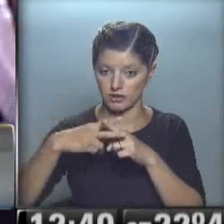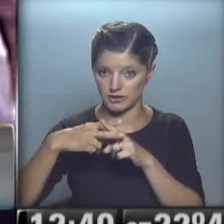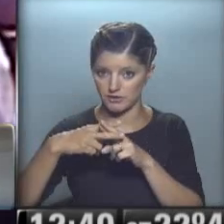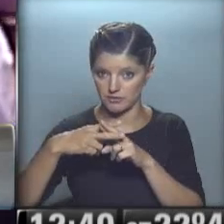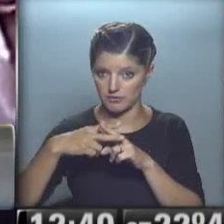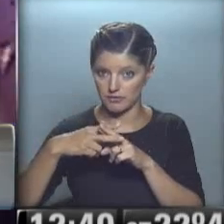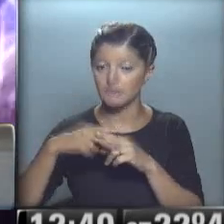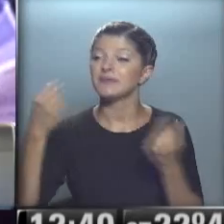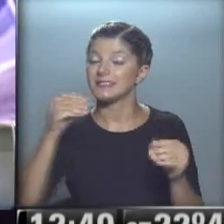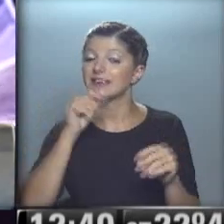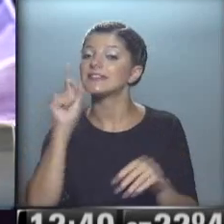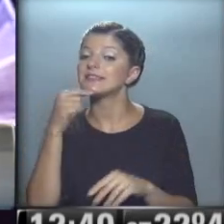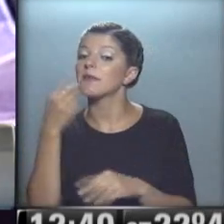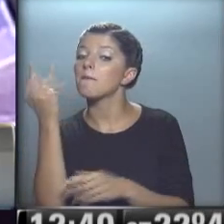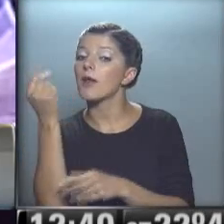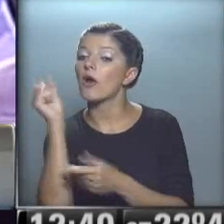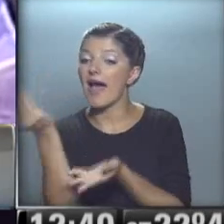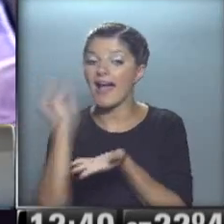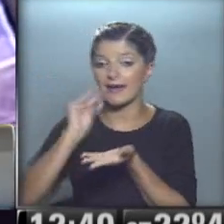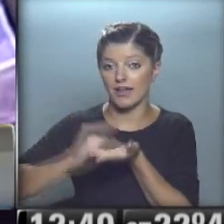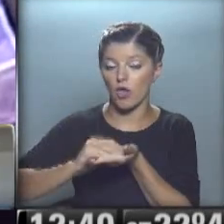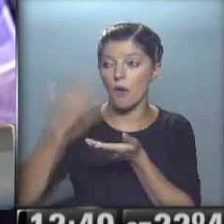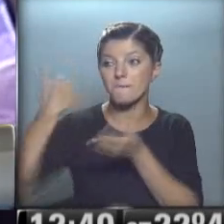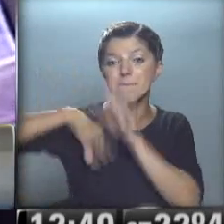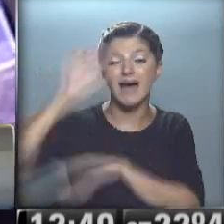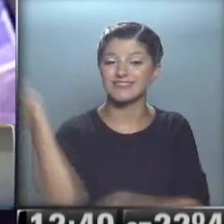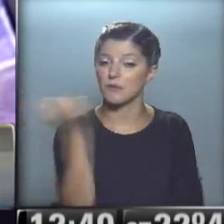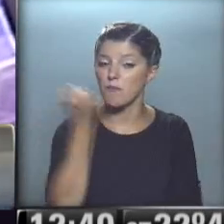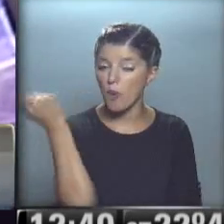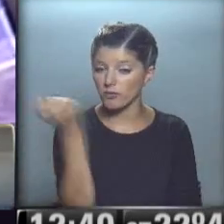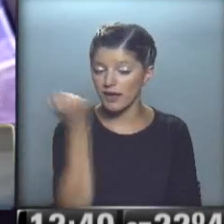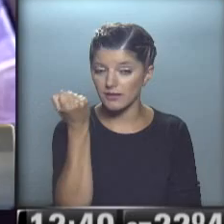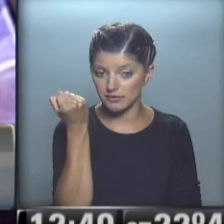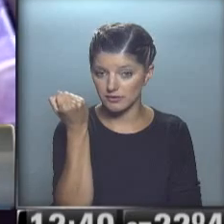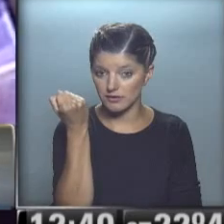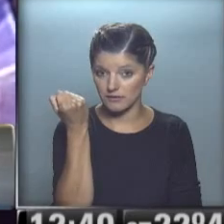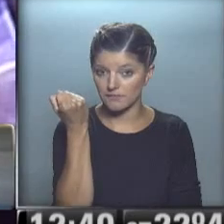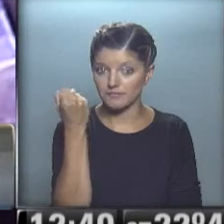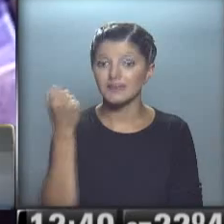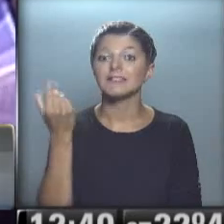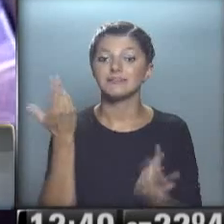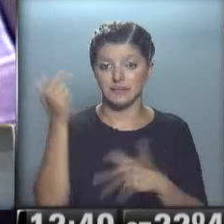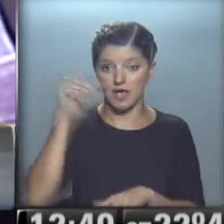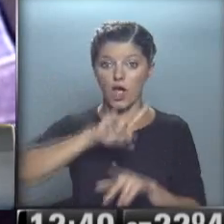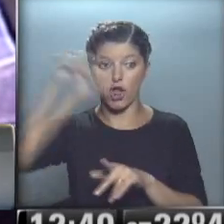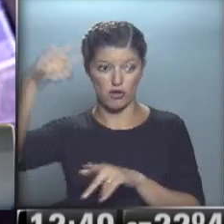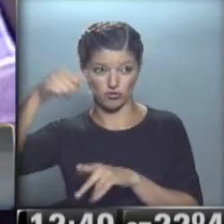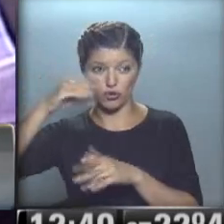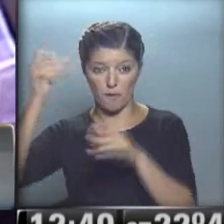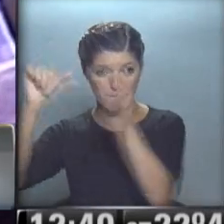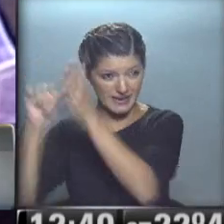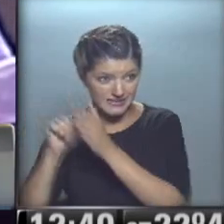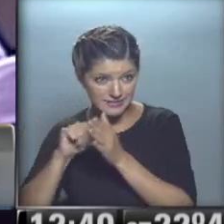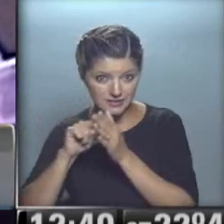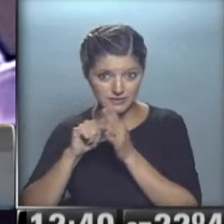de que valor agregado más importante más cualificado se haga en otras latitudes